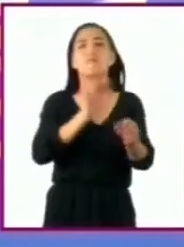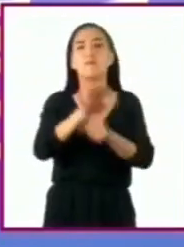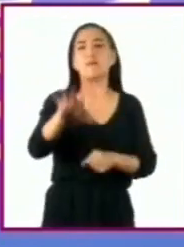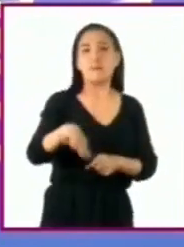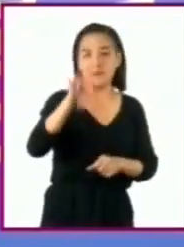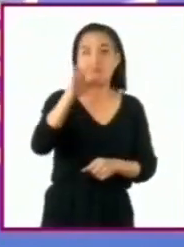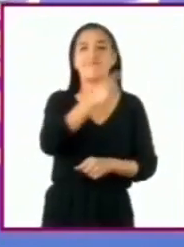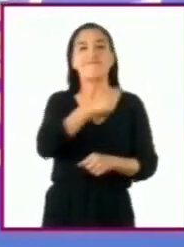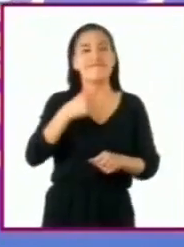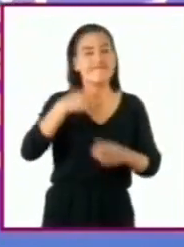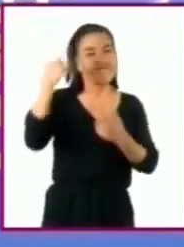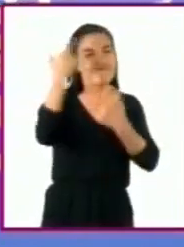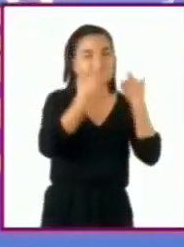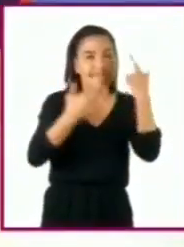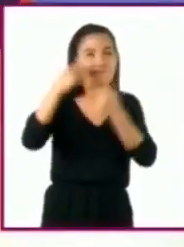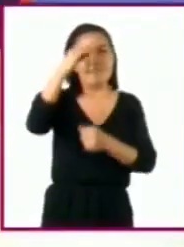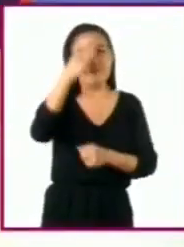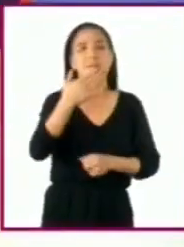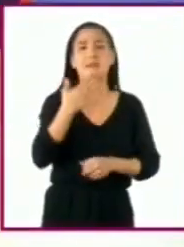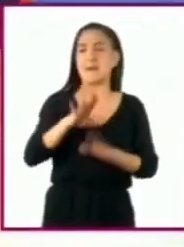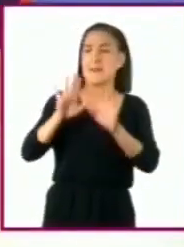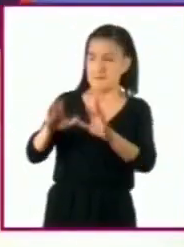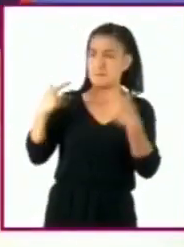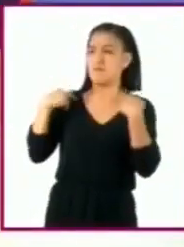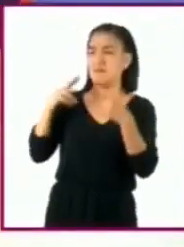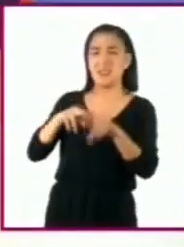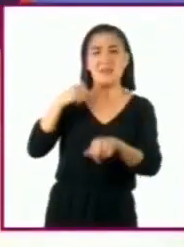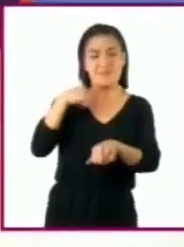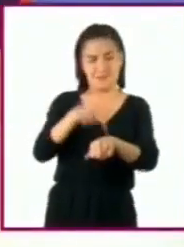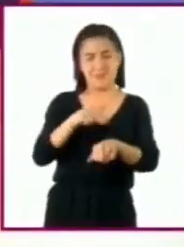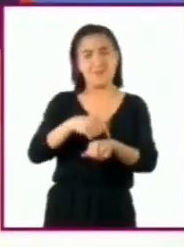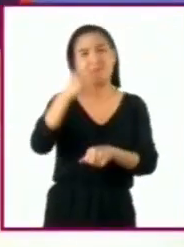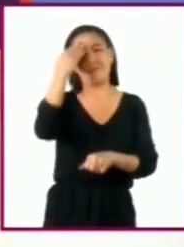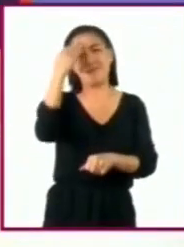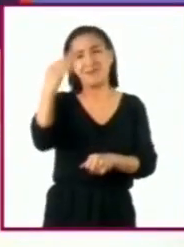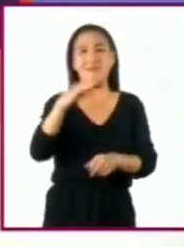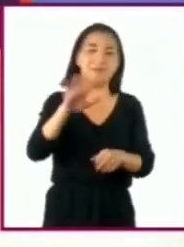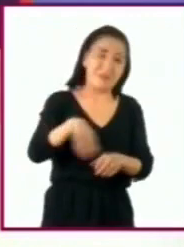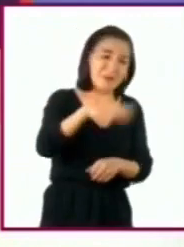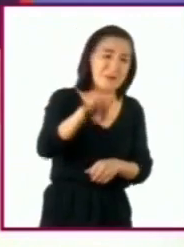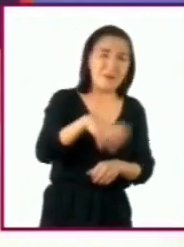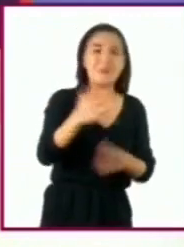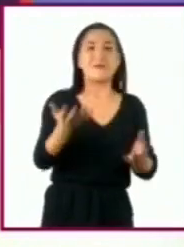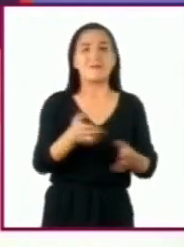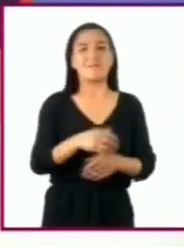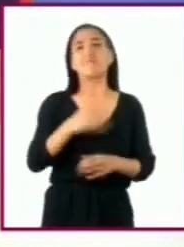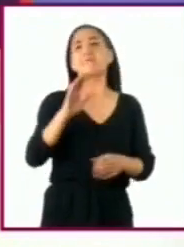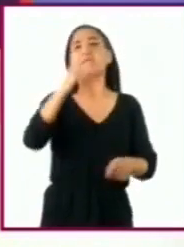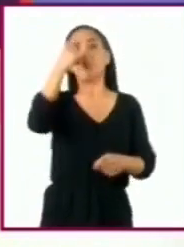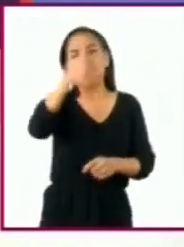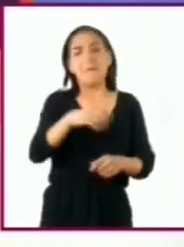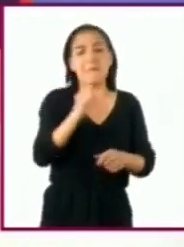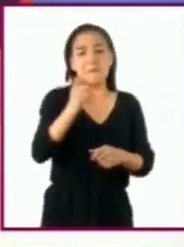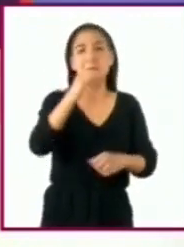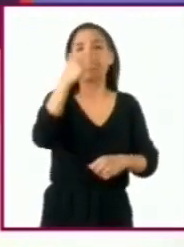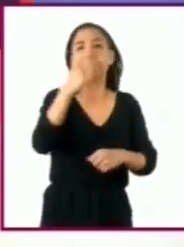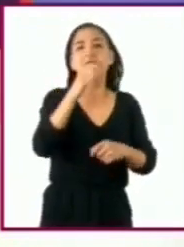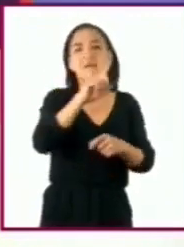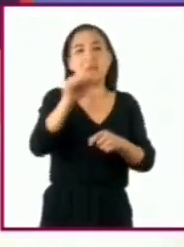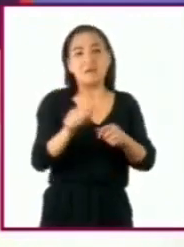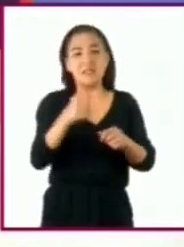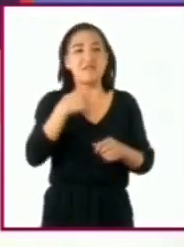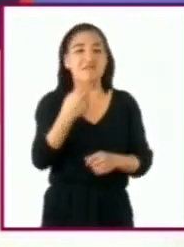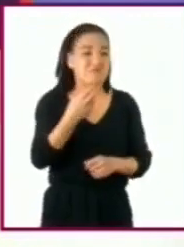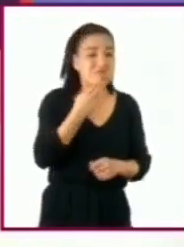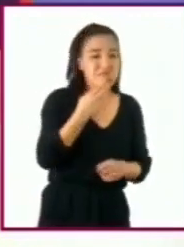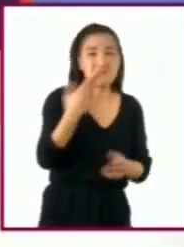forma analítica. Profesora, pero eso me llevaría mucho tiempo. Si al final mis fuentes no me son